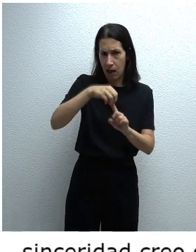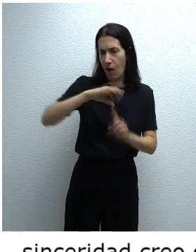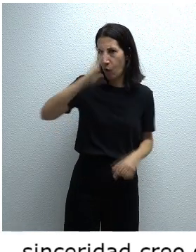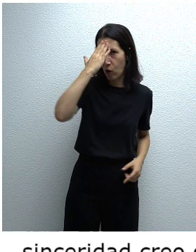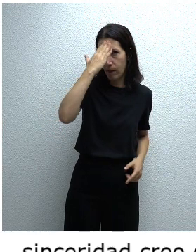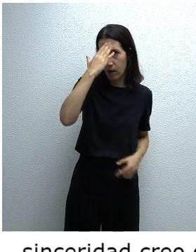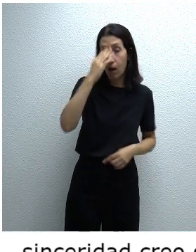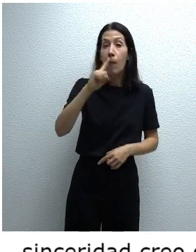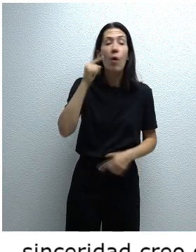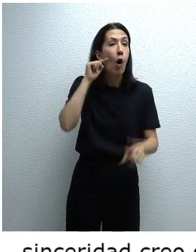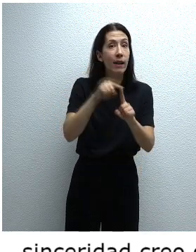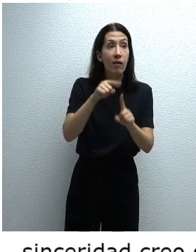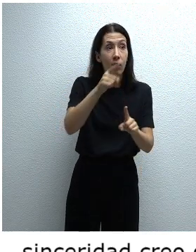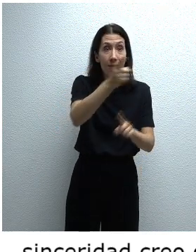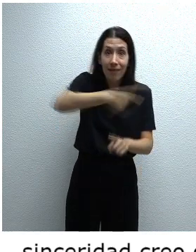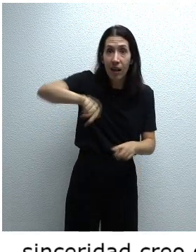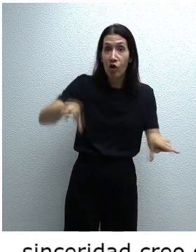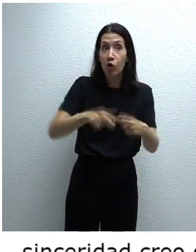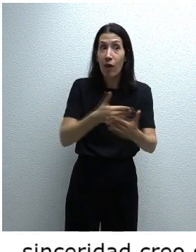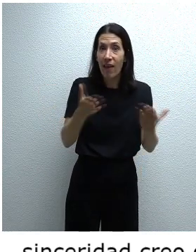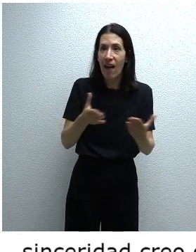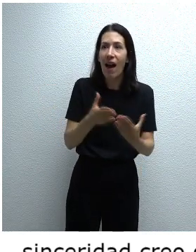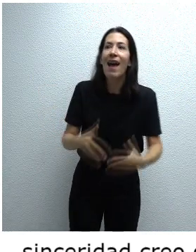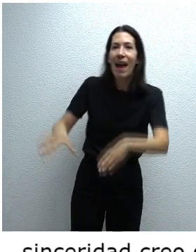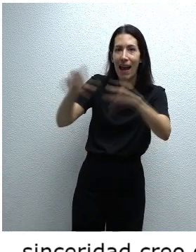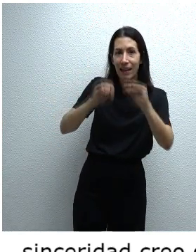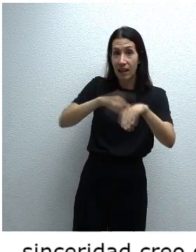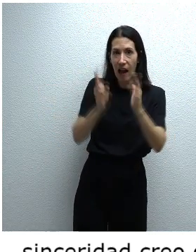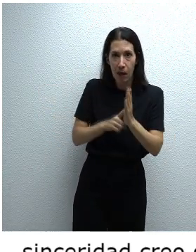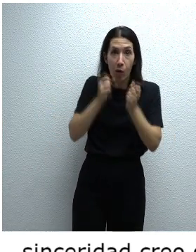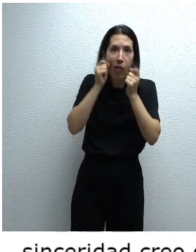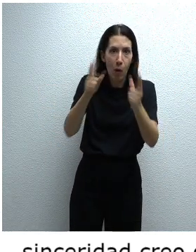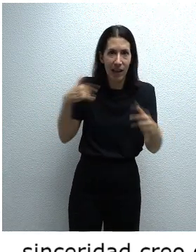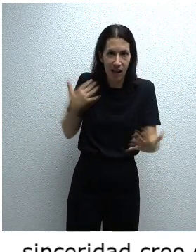para hacer entender esta ley, que no es fácil de entender como estamos viendo.